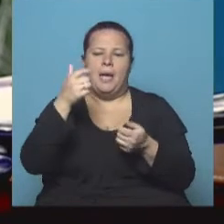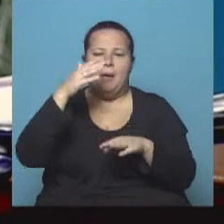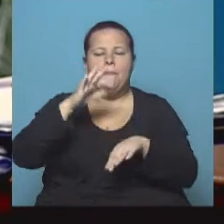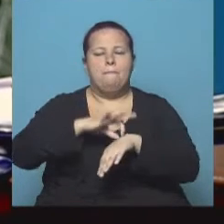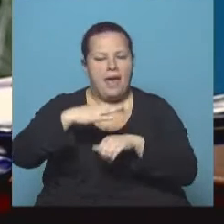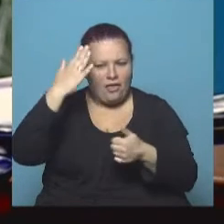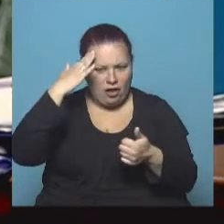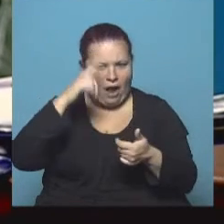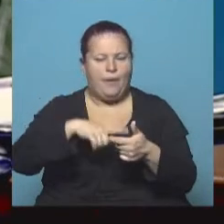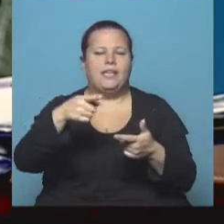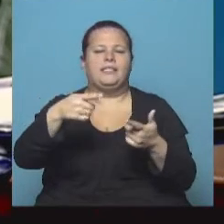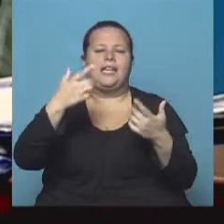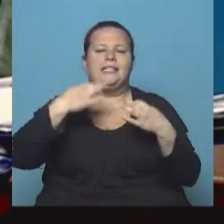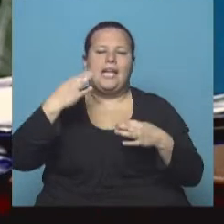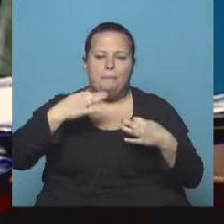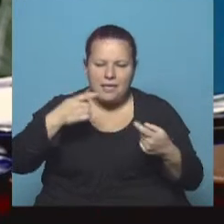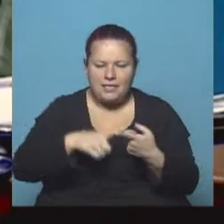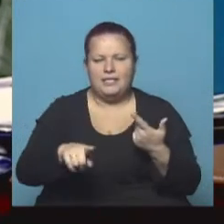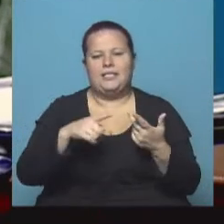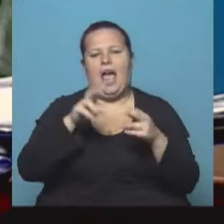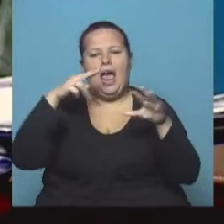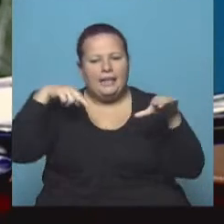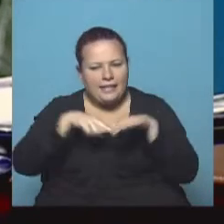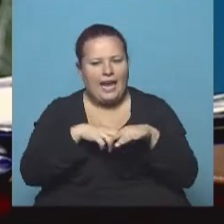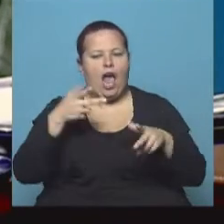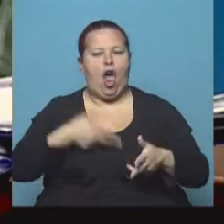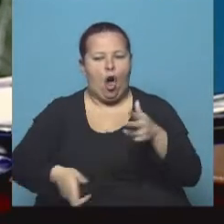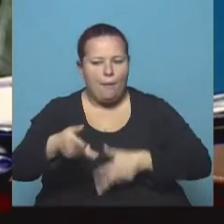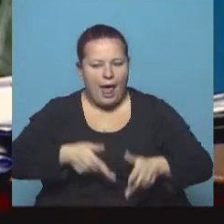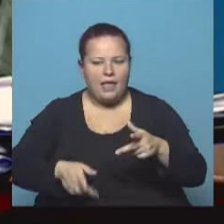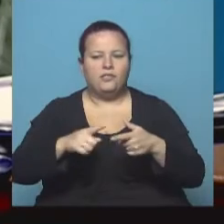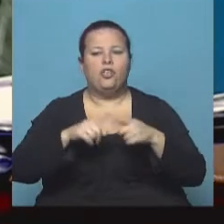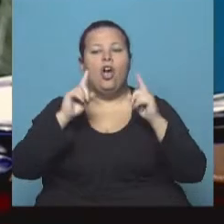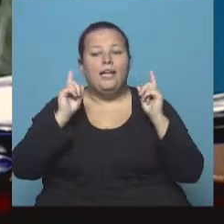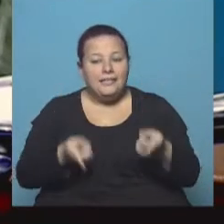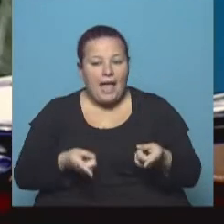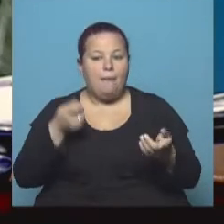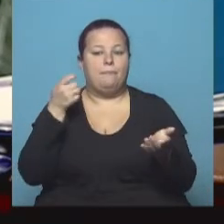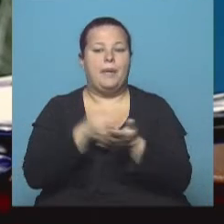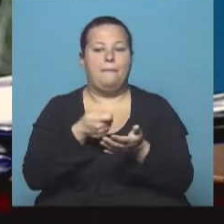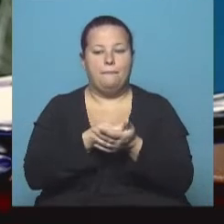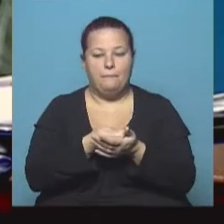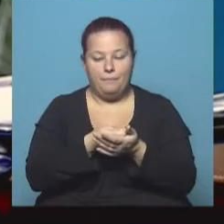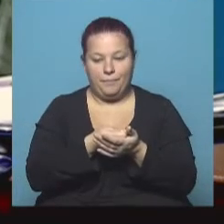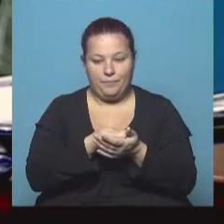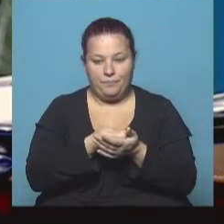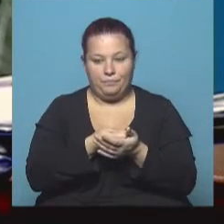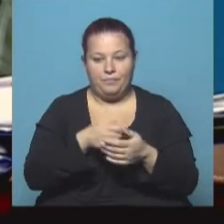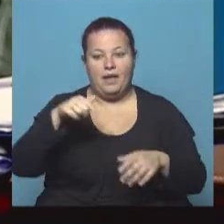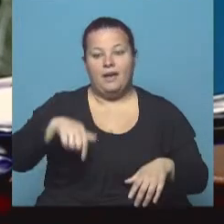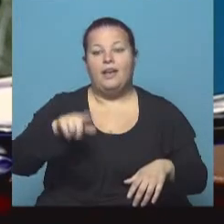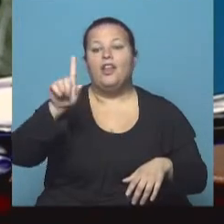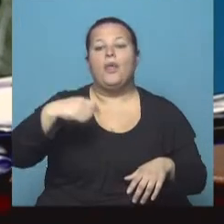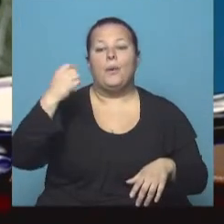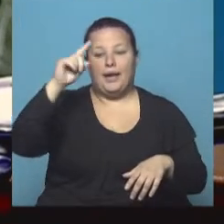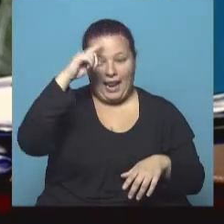cabecera servicios especializados internación o per acciones y la cobertura que viene